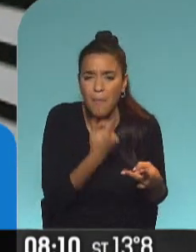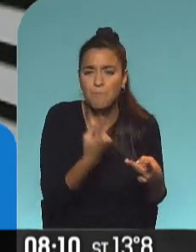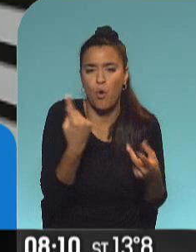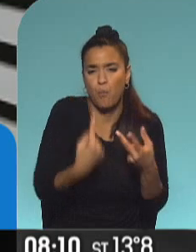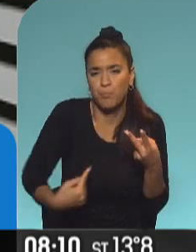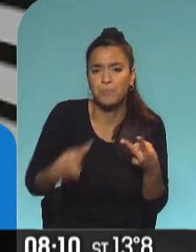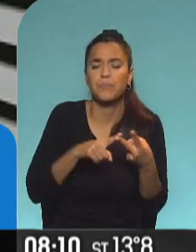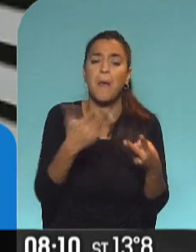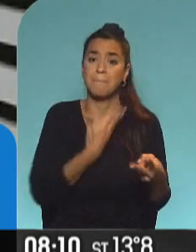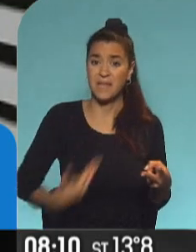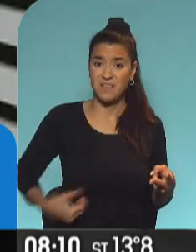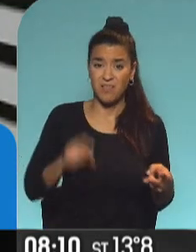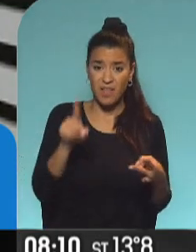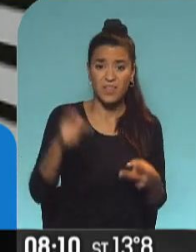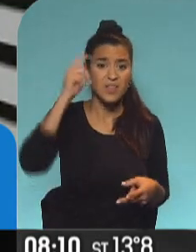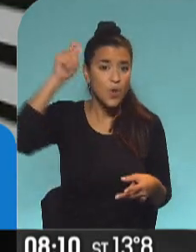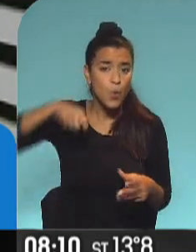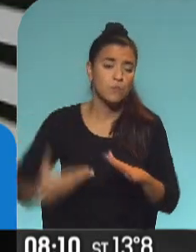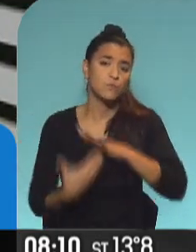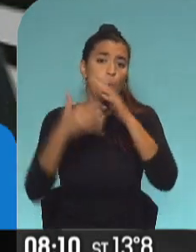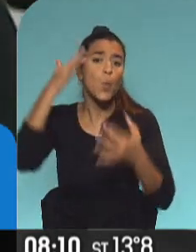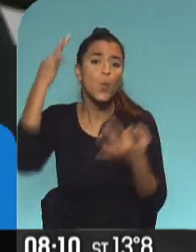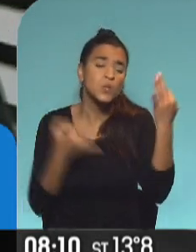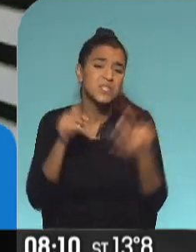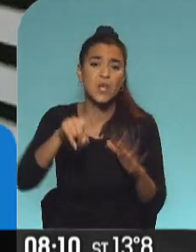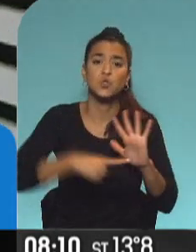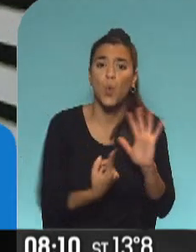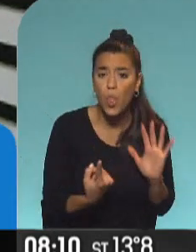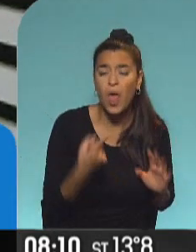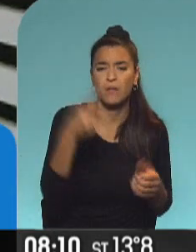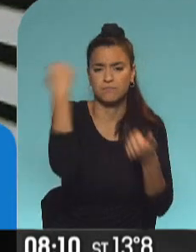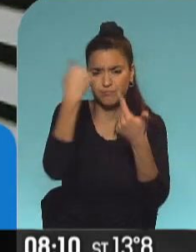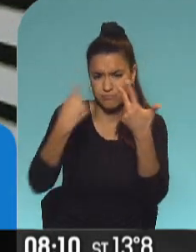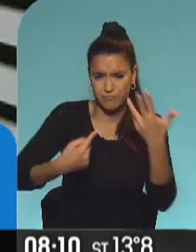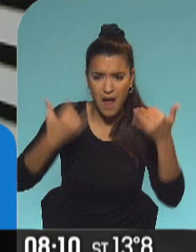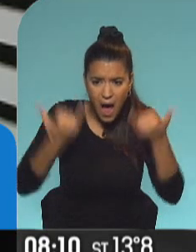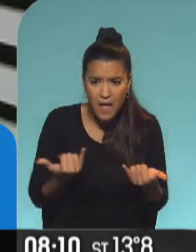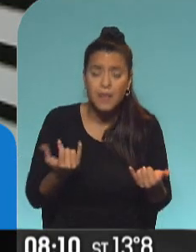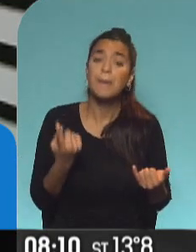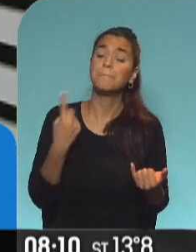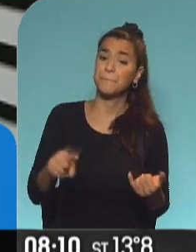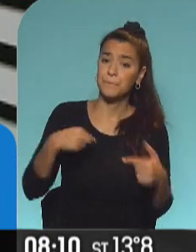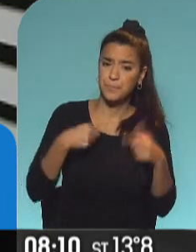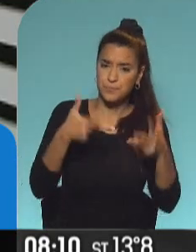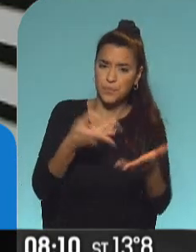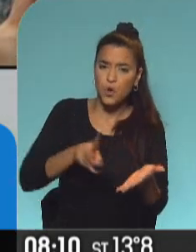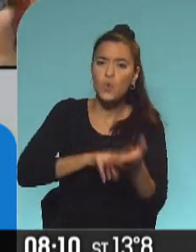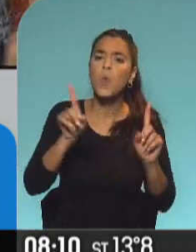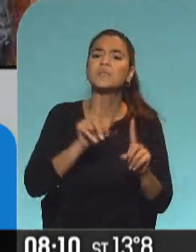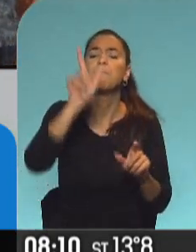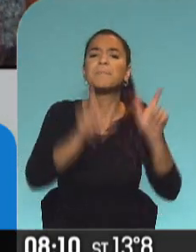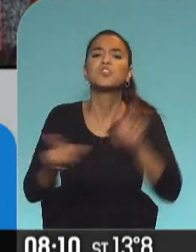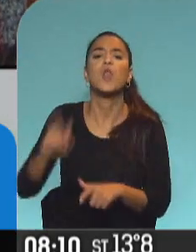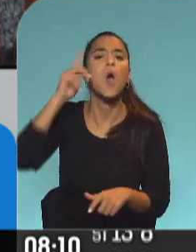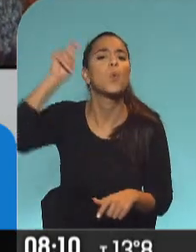Está la presidenta del Tribunal Superior de Justicia de la Ciudad de Buenos Aires, y así varios más. Pero insisto, no son personas que vayan a jugar,